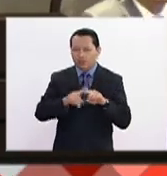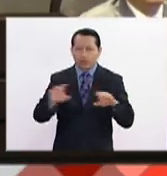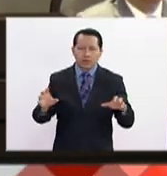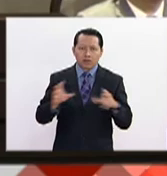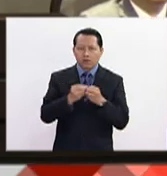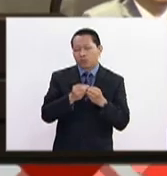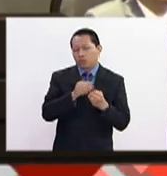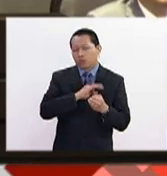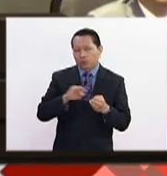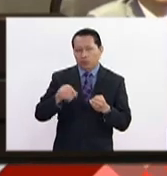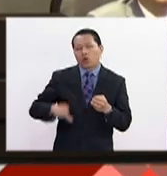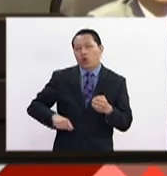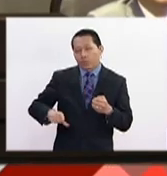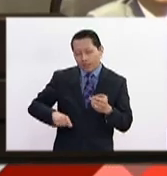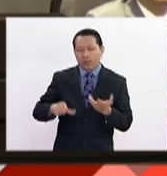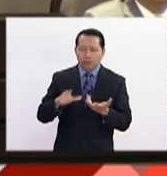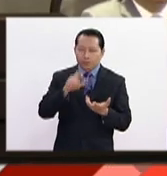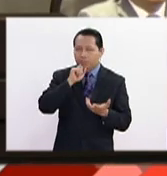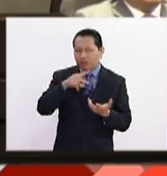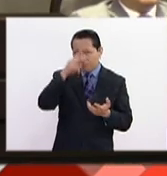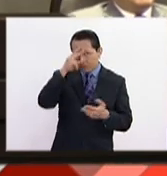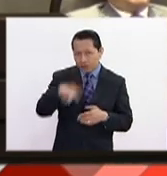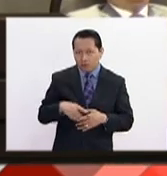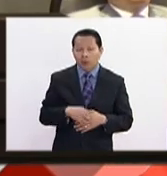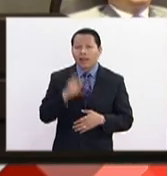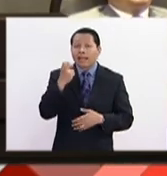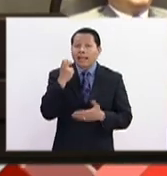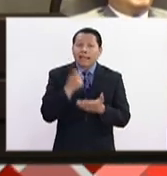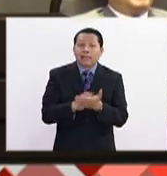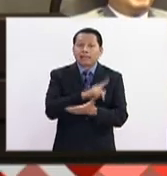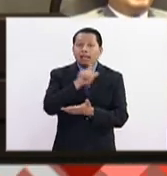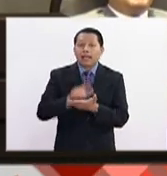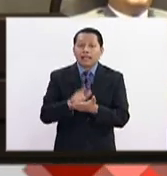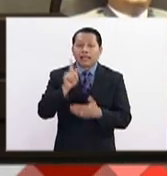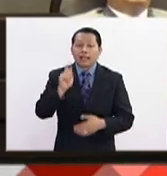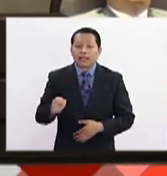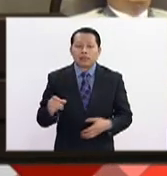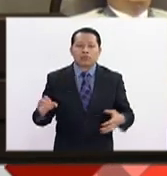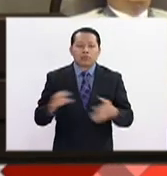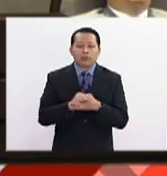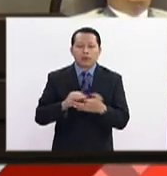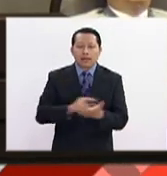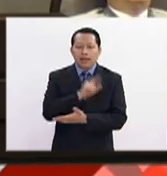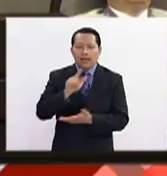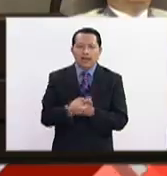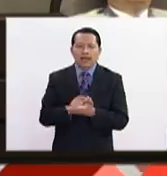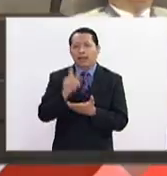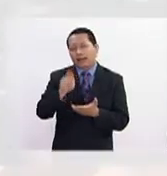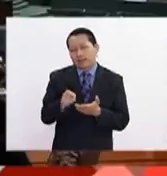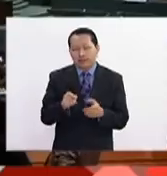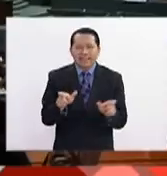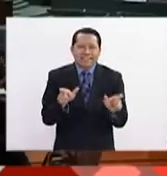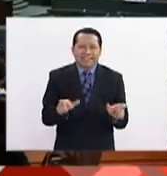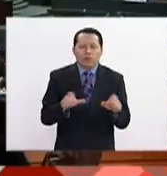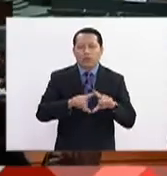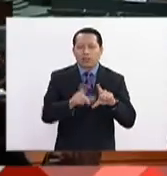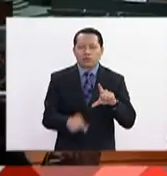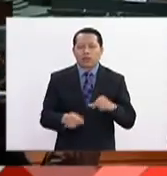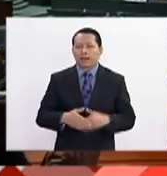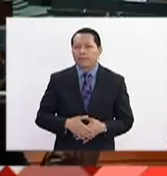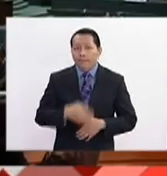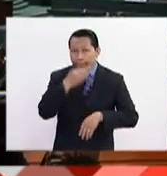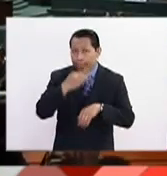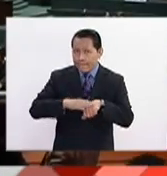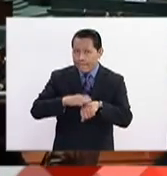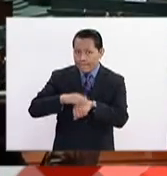el Estado mexicano. Destacando que esta ley es complementaria a la Ley de Seguridad Nacional. Enfatizó